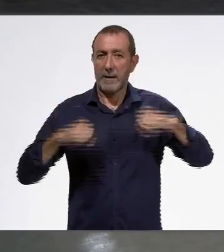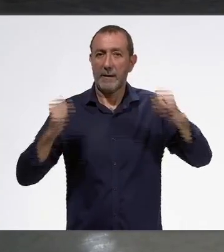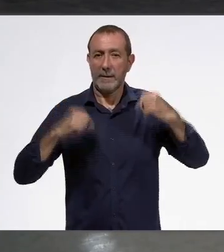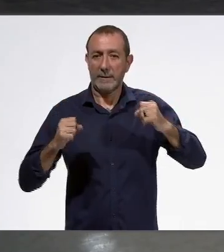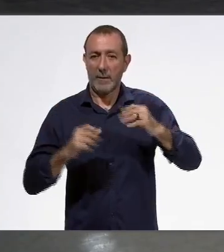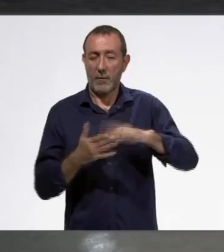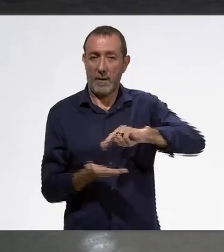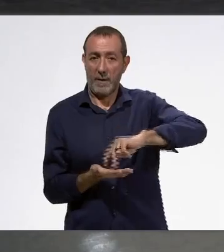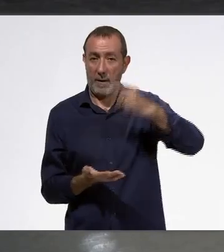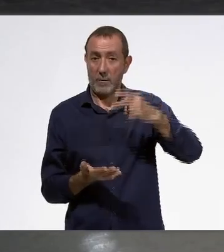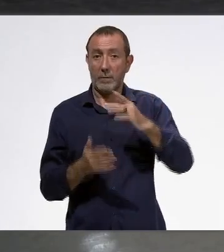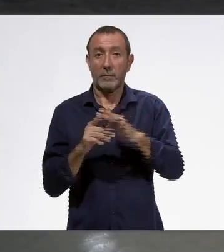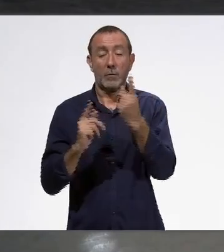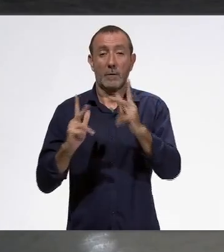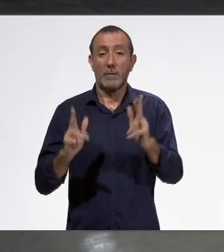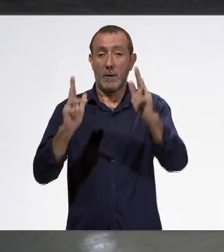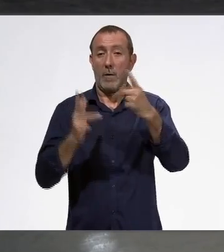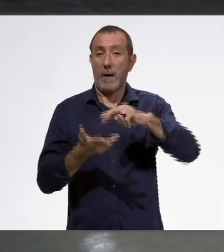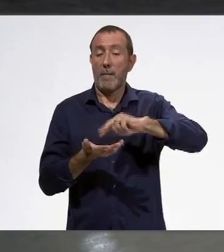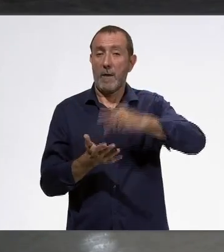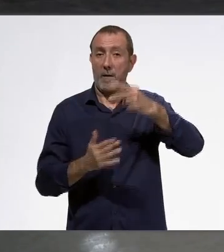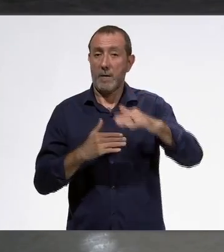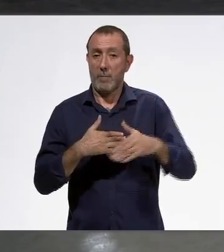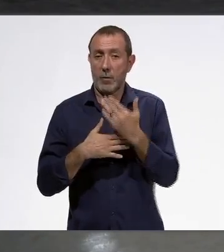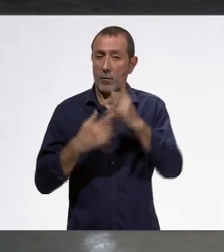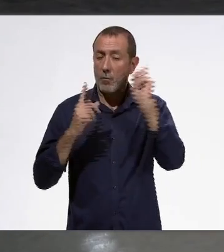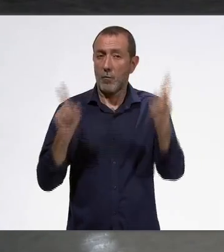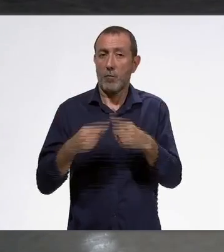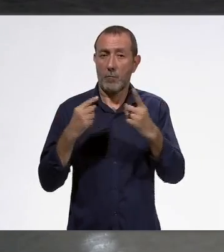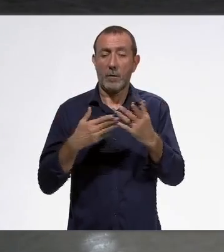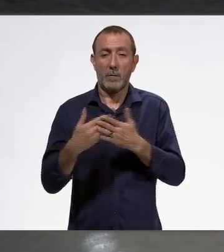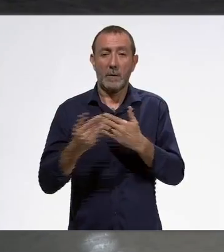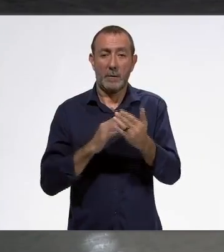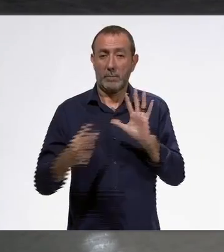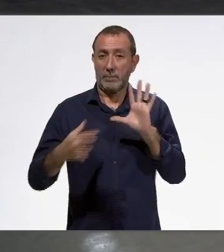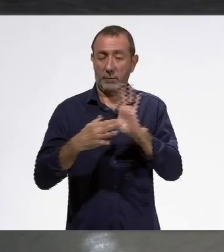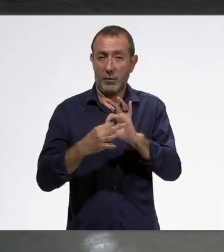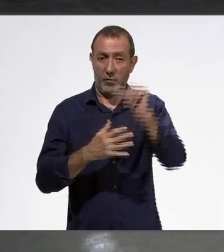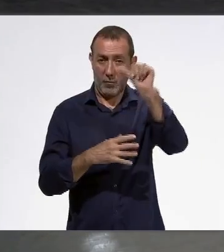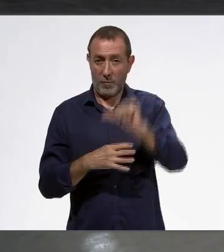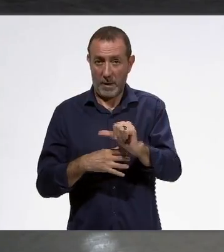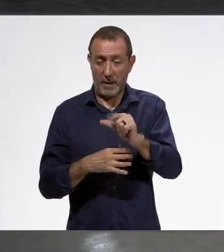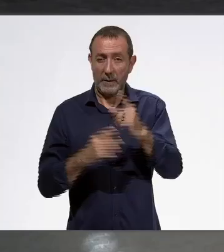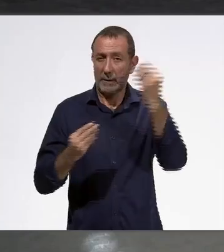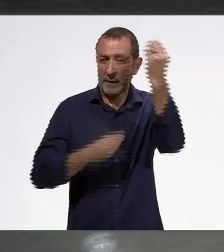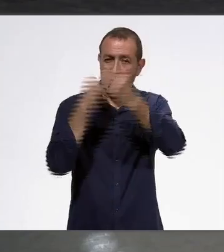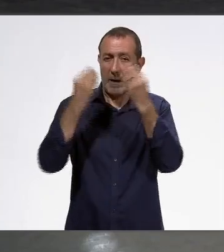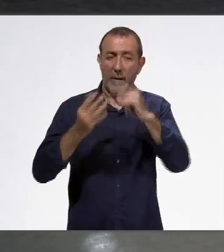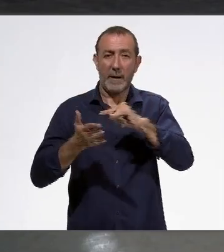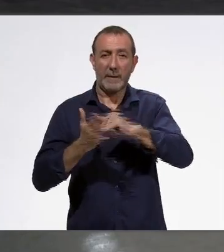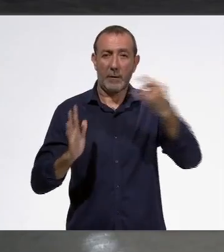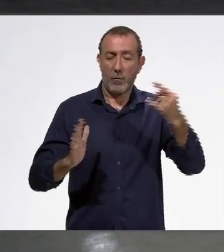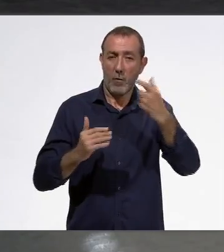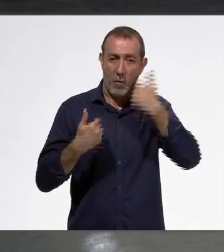ensayos de este montaje una pieza de danza contemporánea con música compuesta para la ocasión en la que reflexionan sobre tecnología